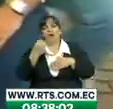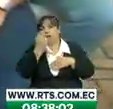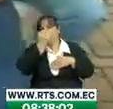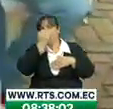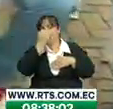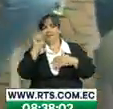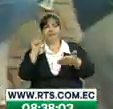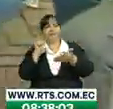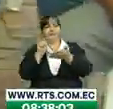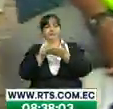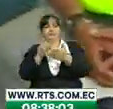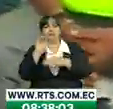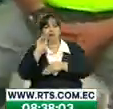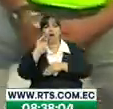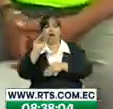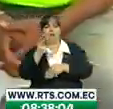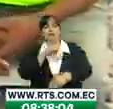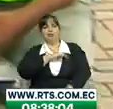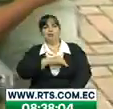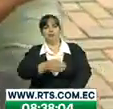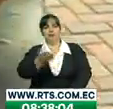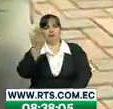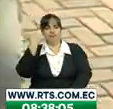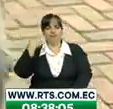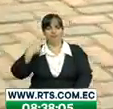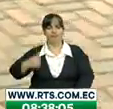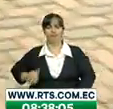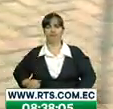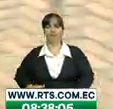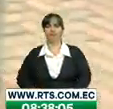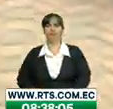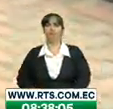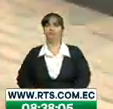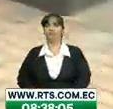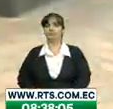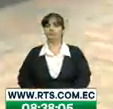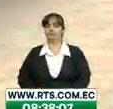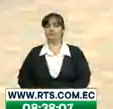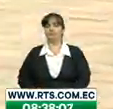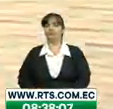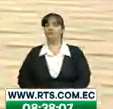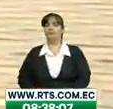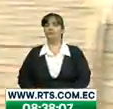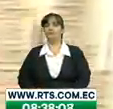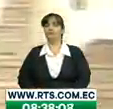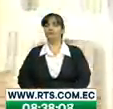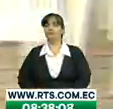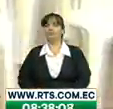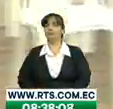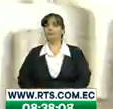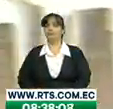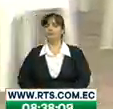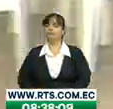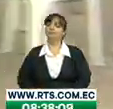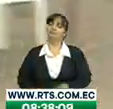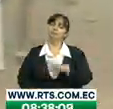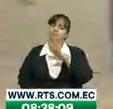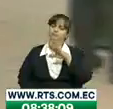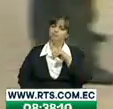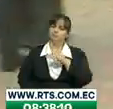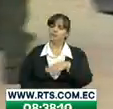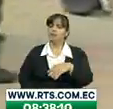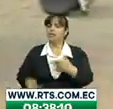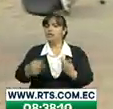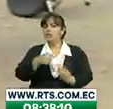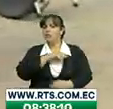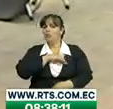de mal vivir por los alrededores de las casas de donde uno vive. Claro, y periódicamente hacen este tipo de eventos, se reúnen en los